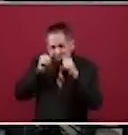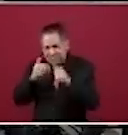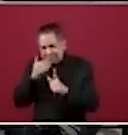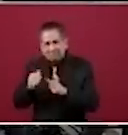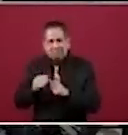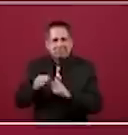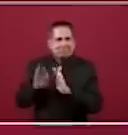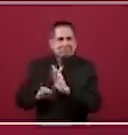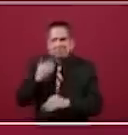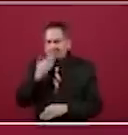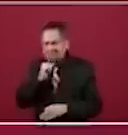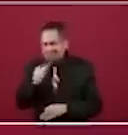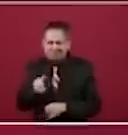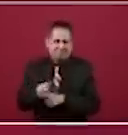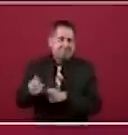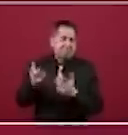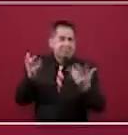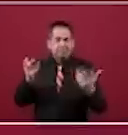neoliberal. O sea,